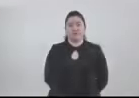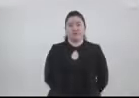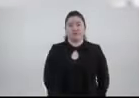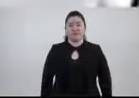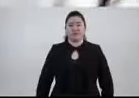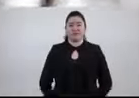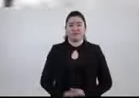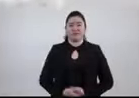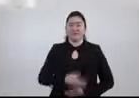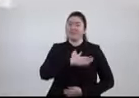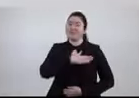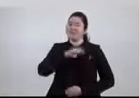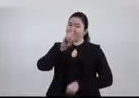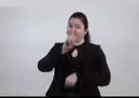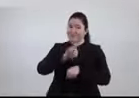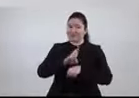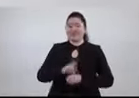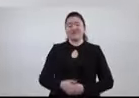Muy buenos días.